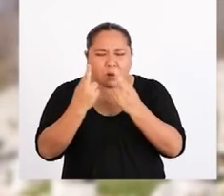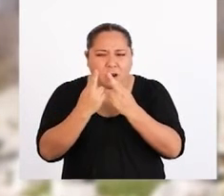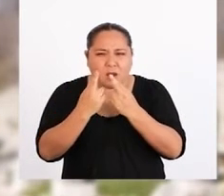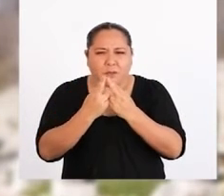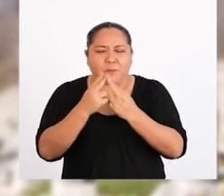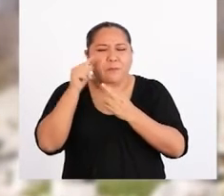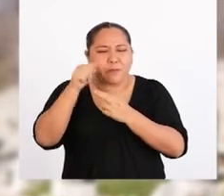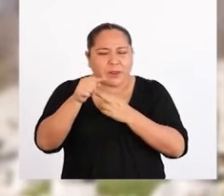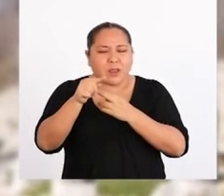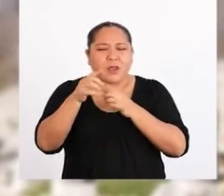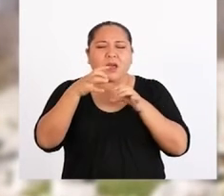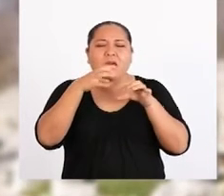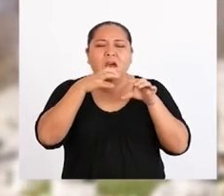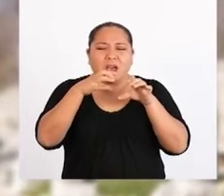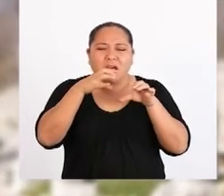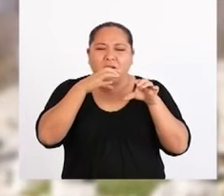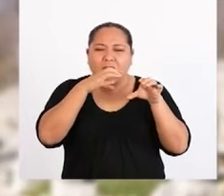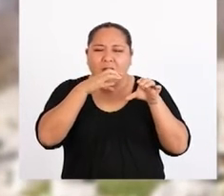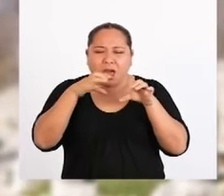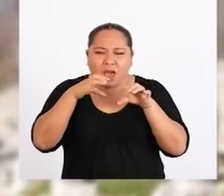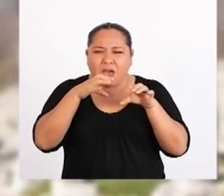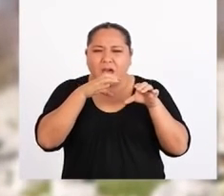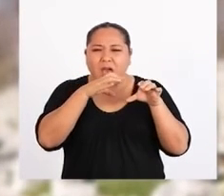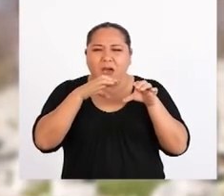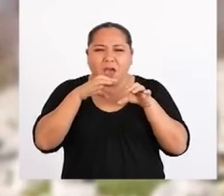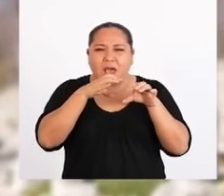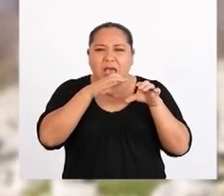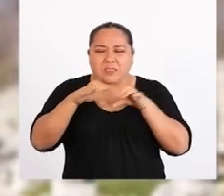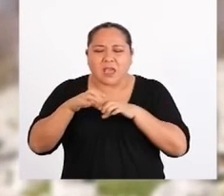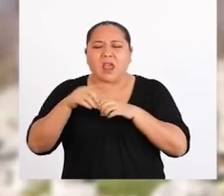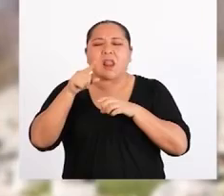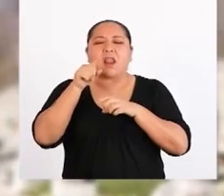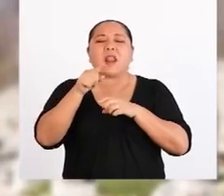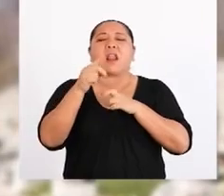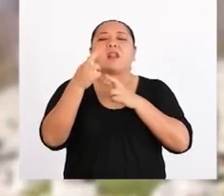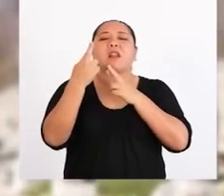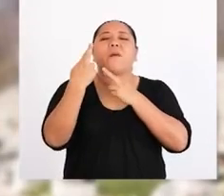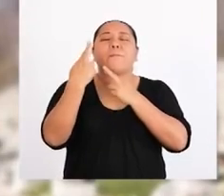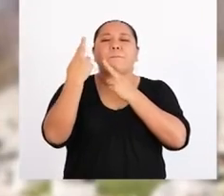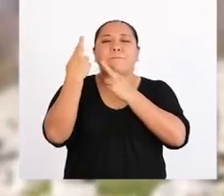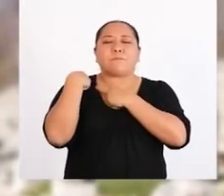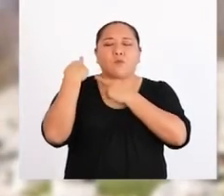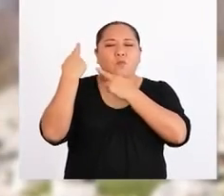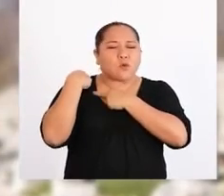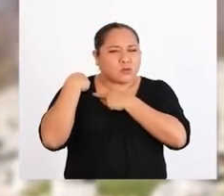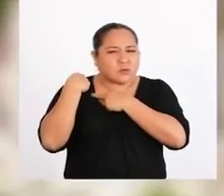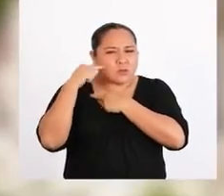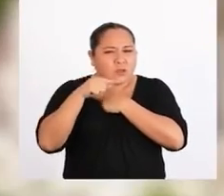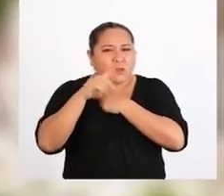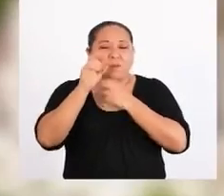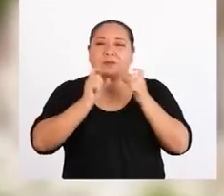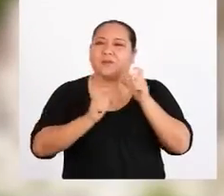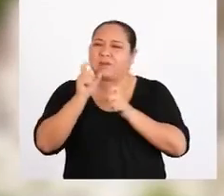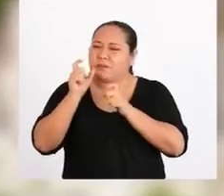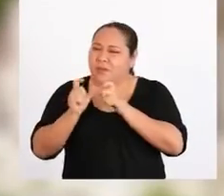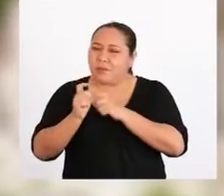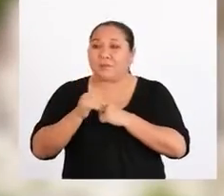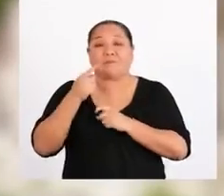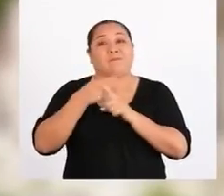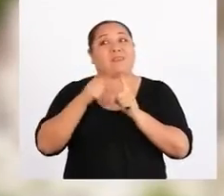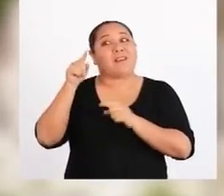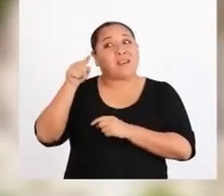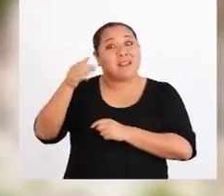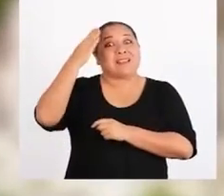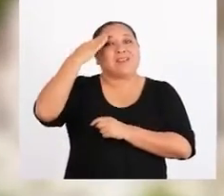para ejercer nuestro rol de ciudadanos. Pero él sabía que